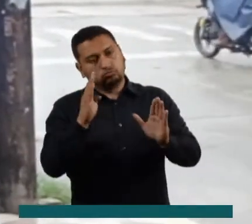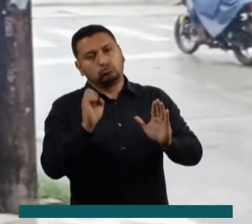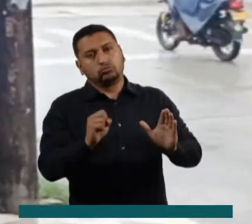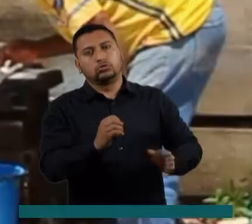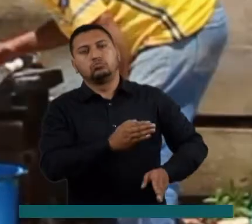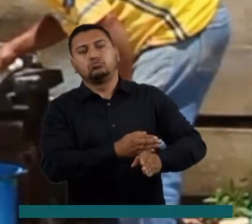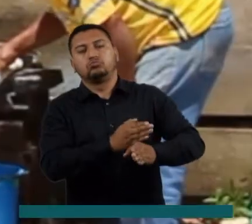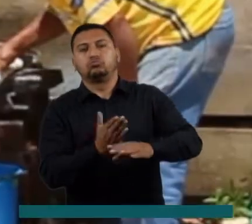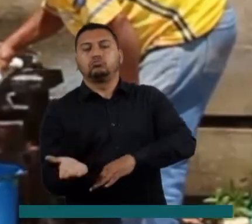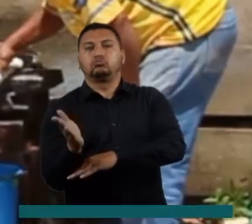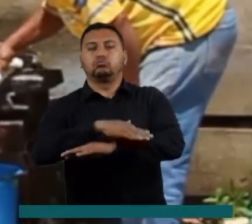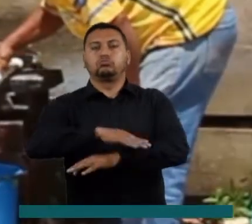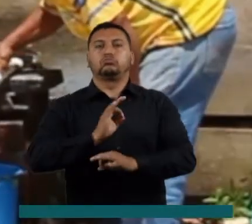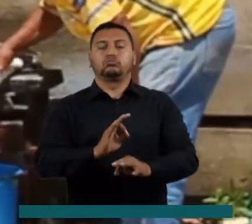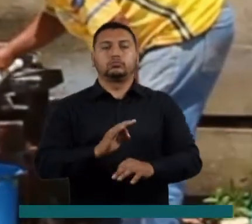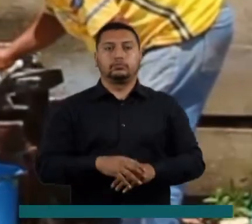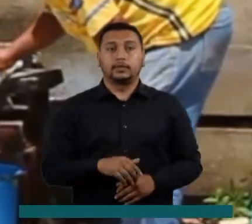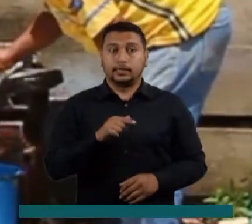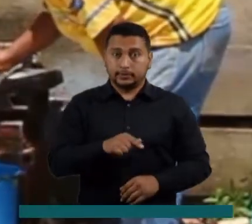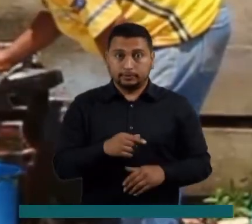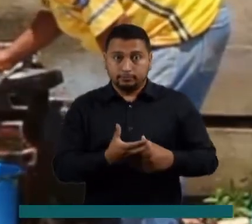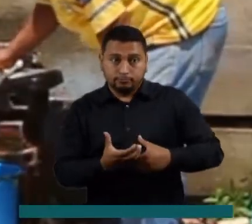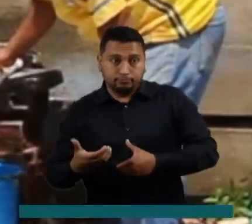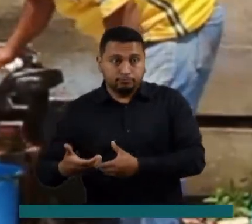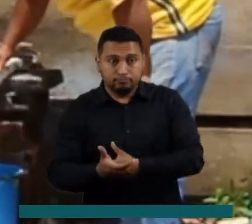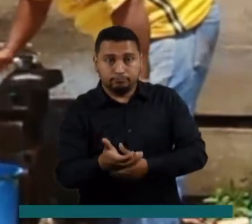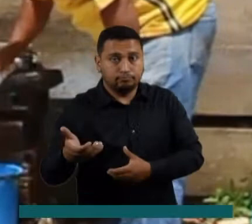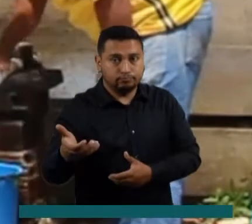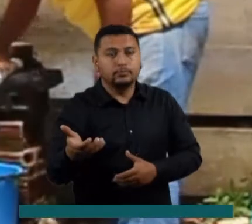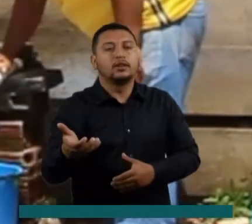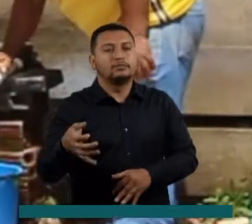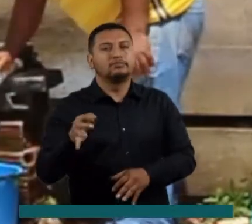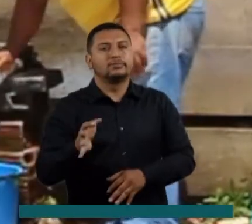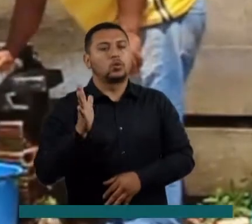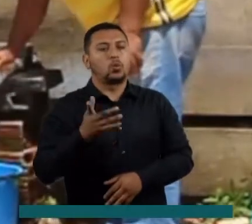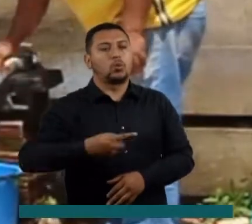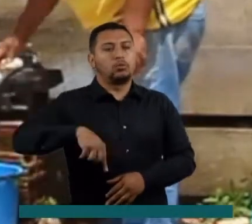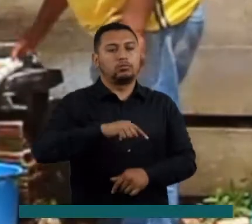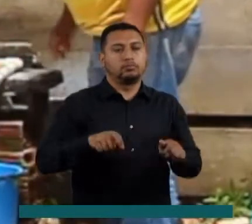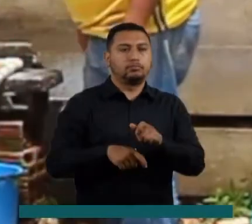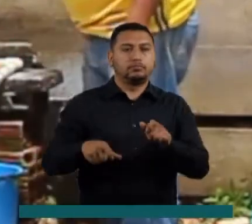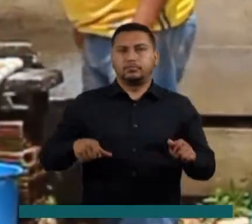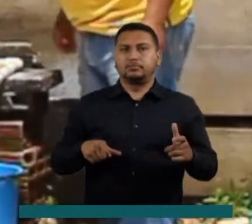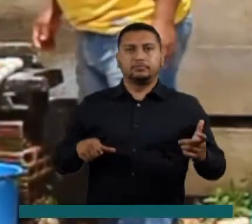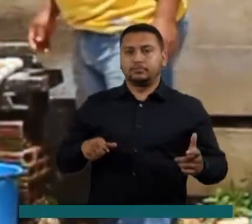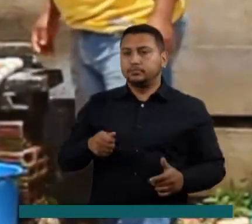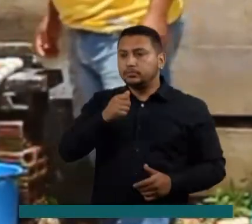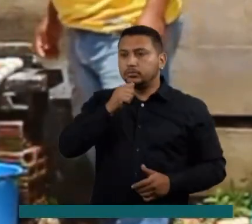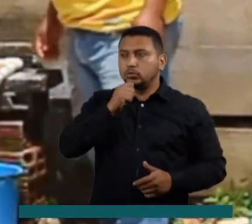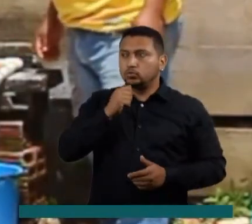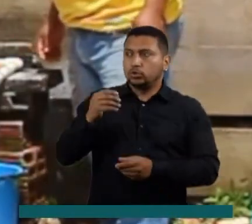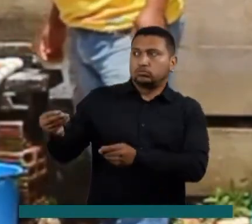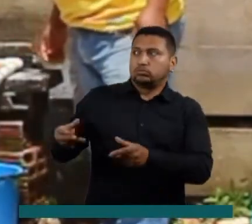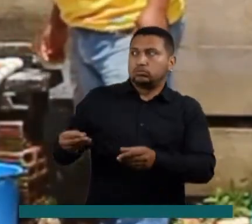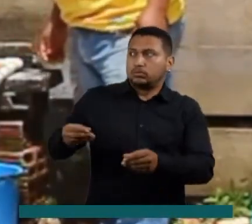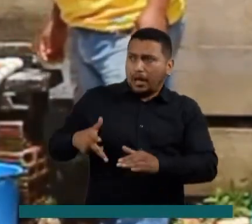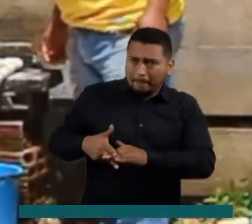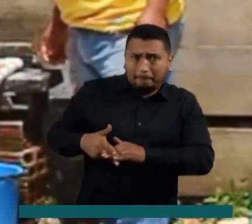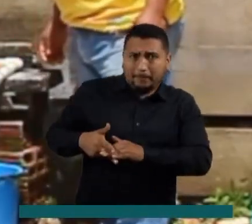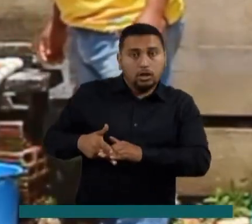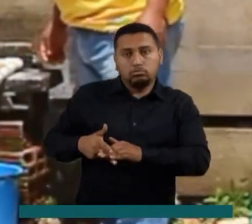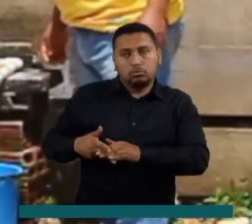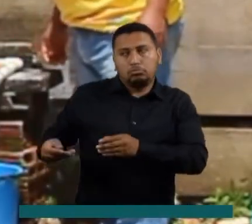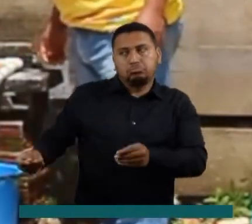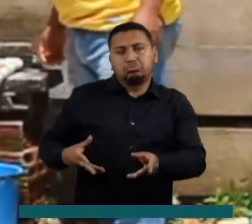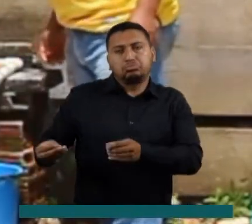continuidad. La terminación de la línea alterna asegura que los capitalinos no sufrirán más el desabastecimiento de agua